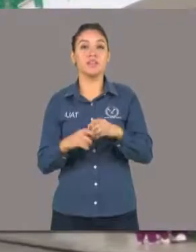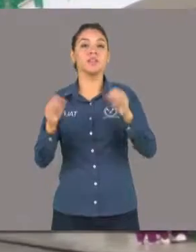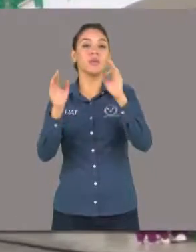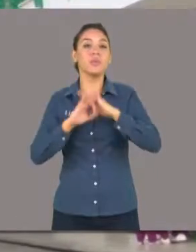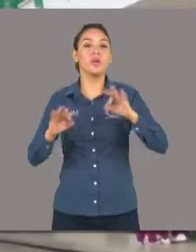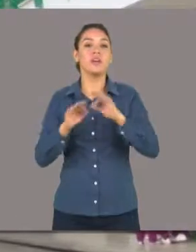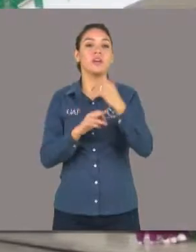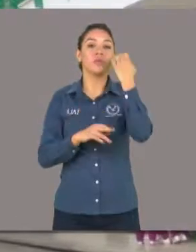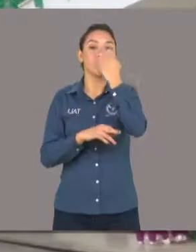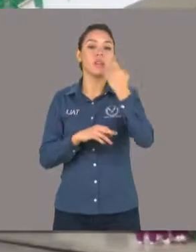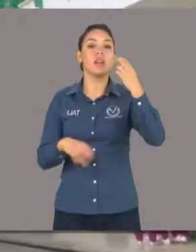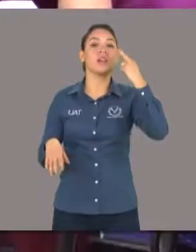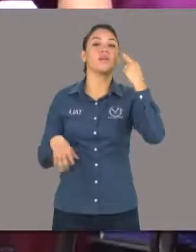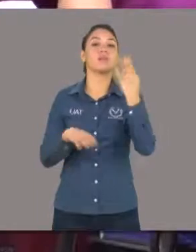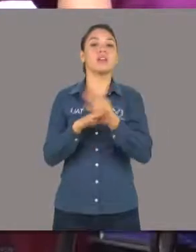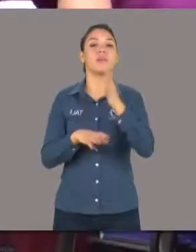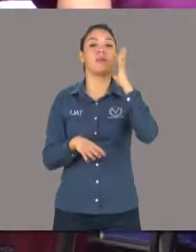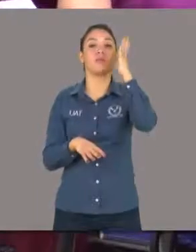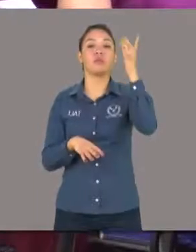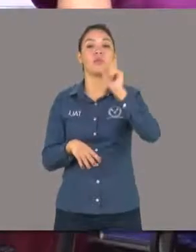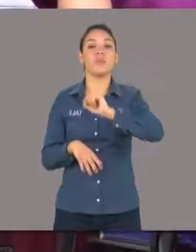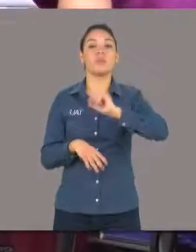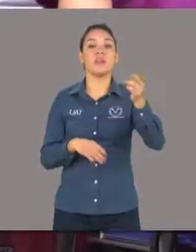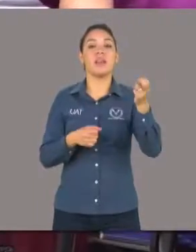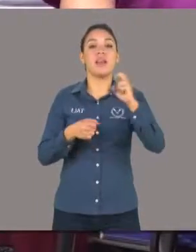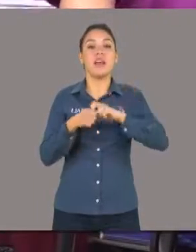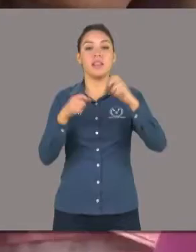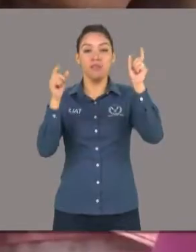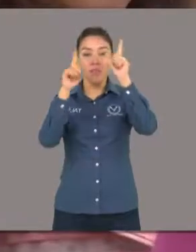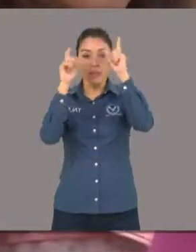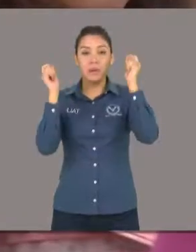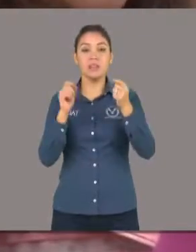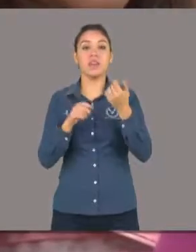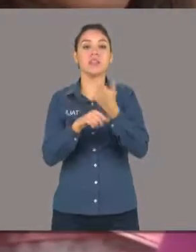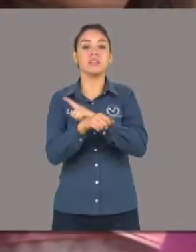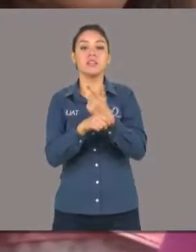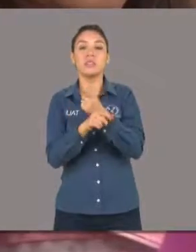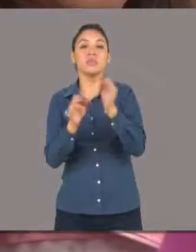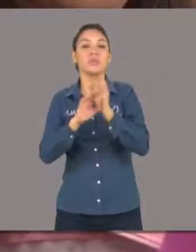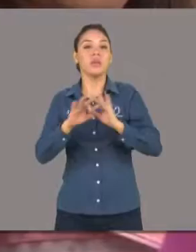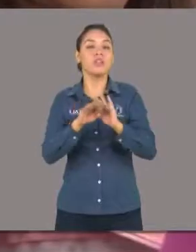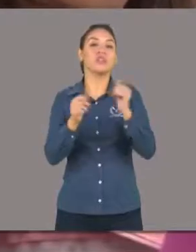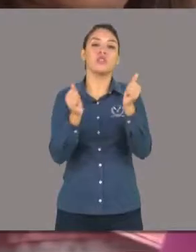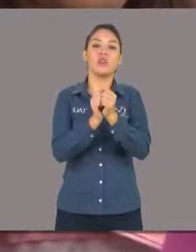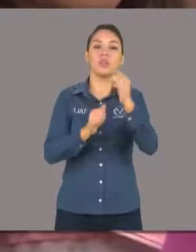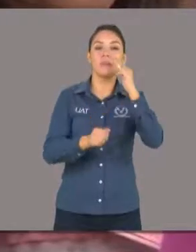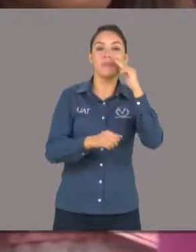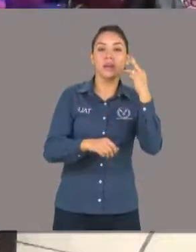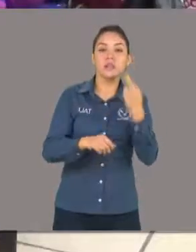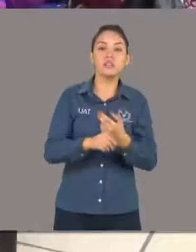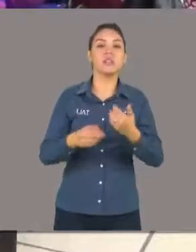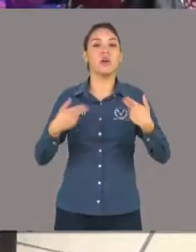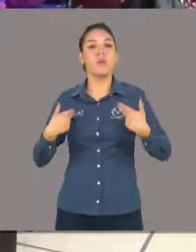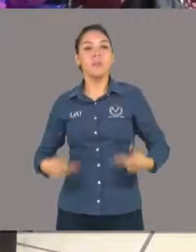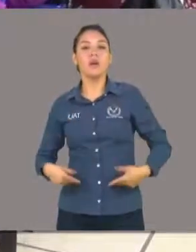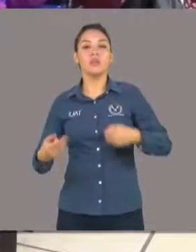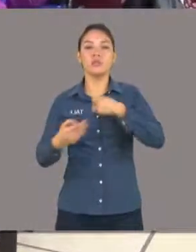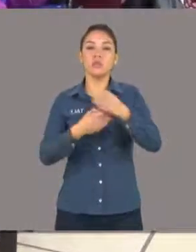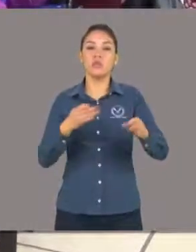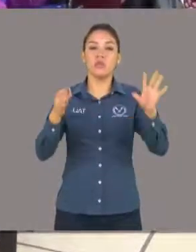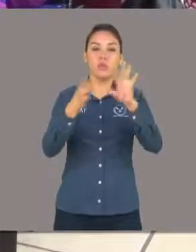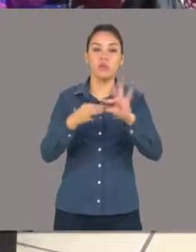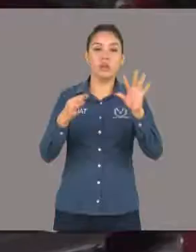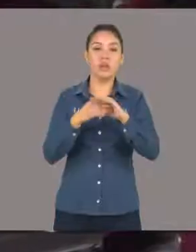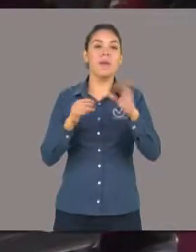Sabedora de su compromiso, la escuela es responsable de formar profesionales en enfermería de licenciatura y posgrado competitivos, con preparación científica humanística,